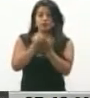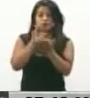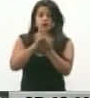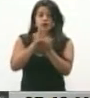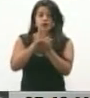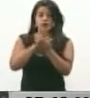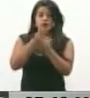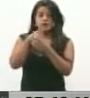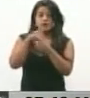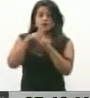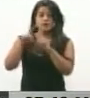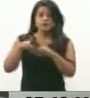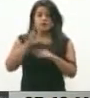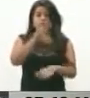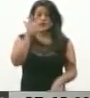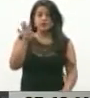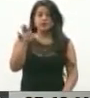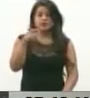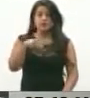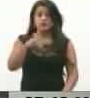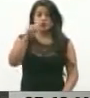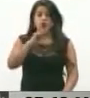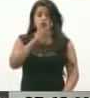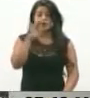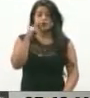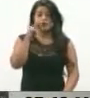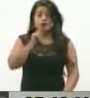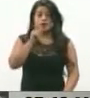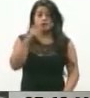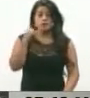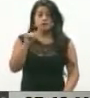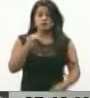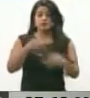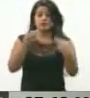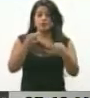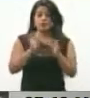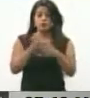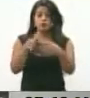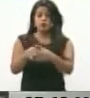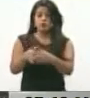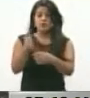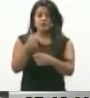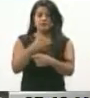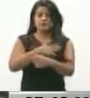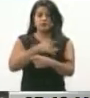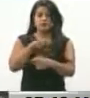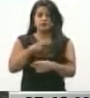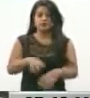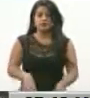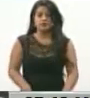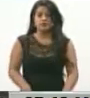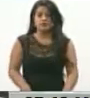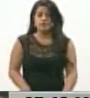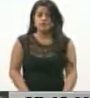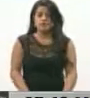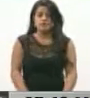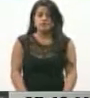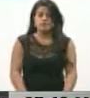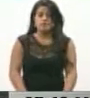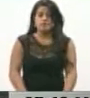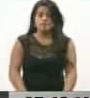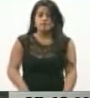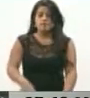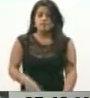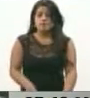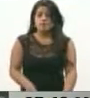los países, llamémoslo así, los países del norte, ha tendido a ir a las clases más favorecidas. Así es. Pero precisamente es el ITESCA, ¿no? La tecnología en